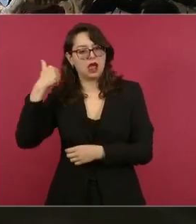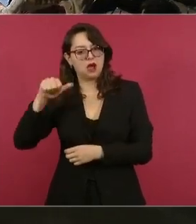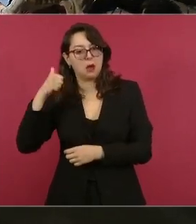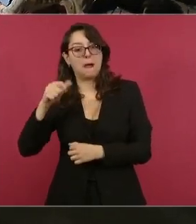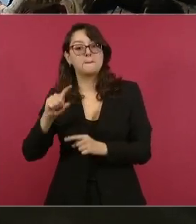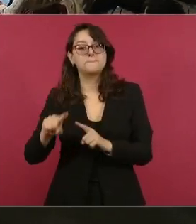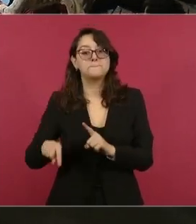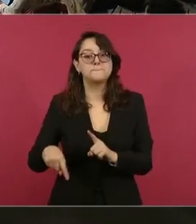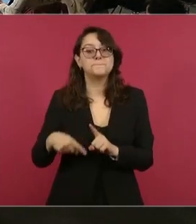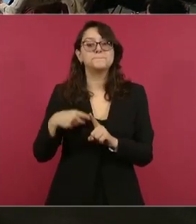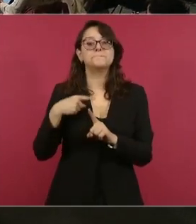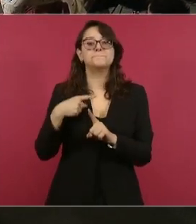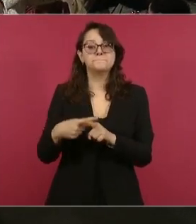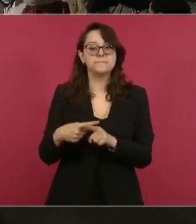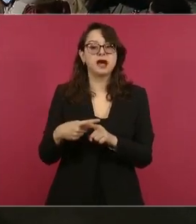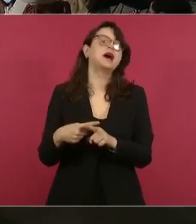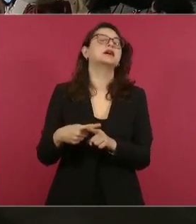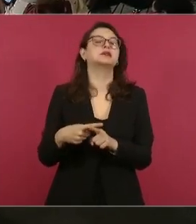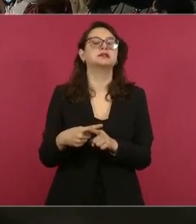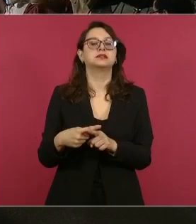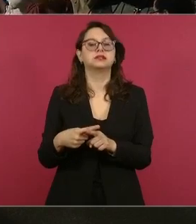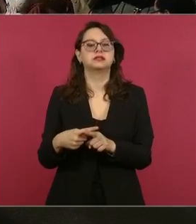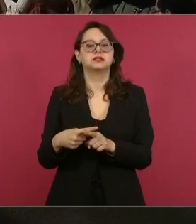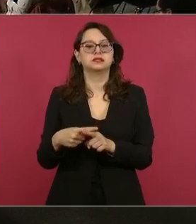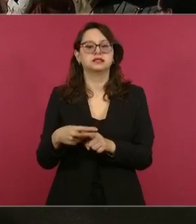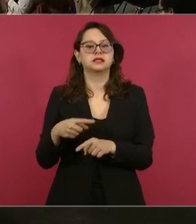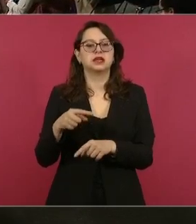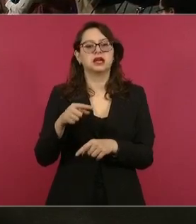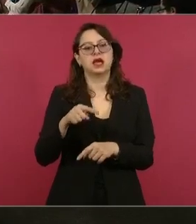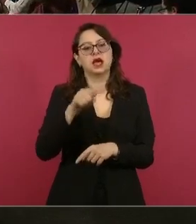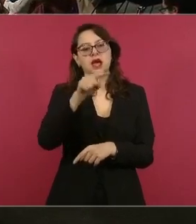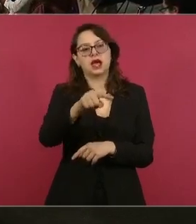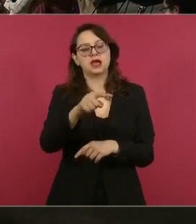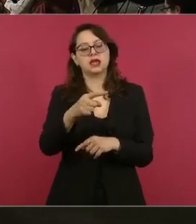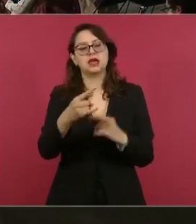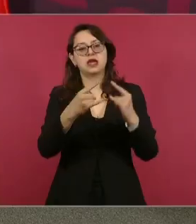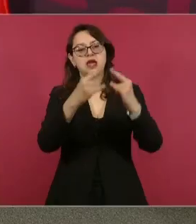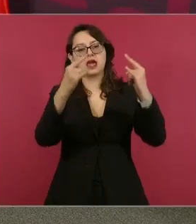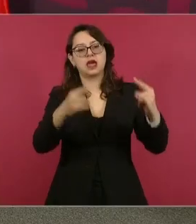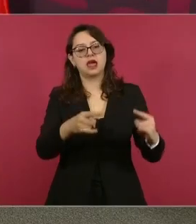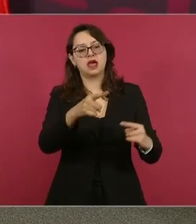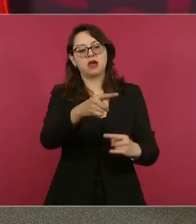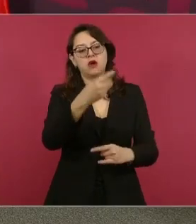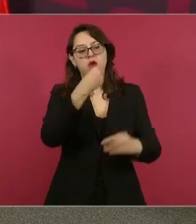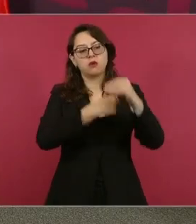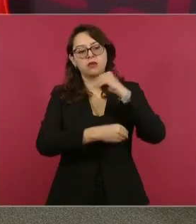del ejército y de la Guardia Nacional en el centro de acopio que establecimos